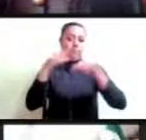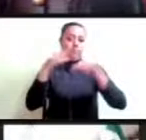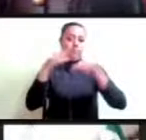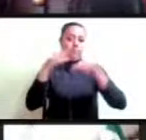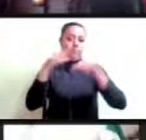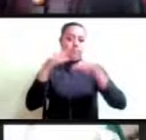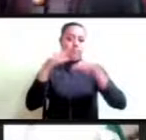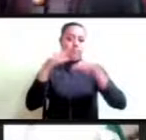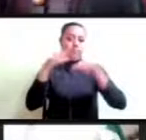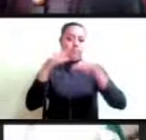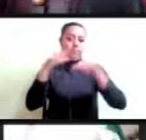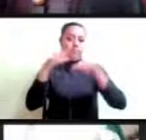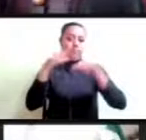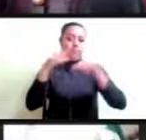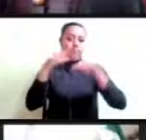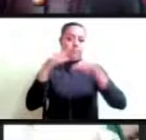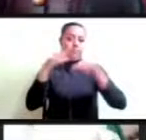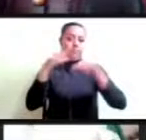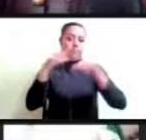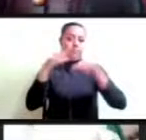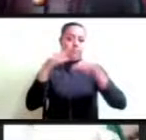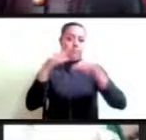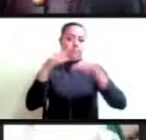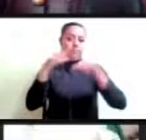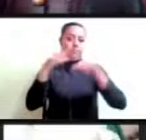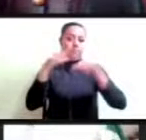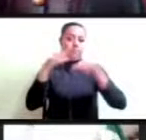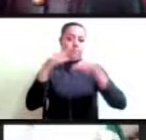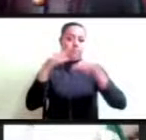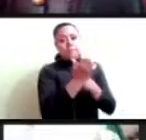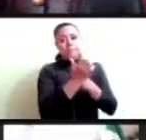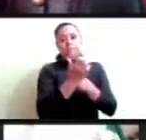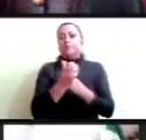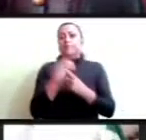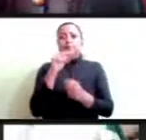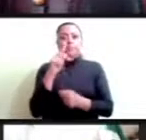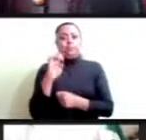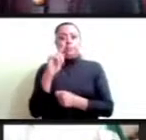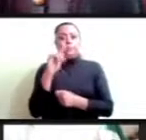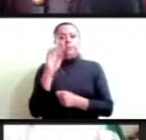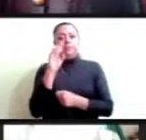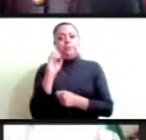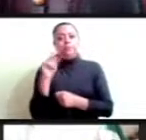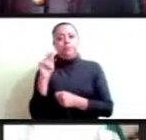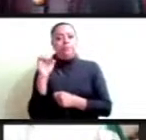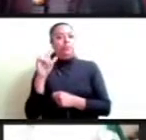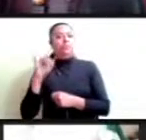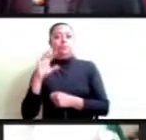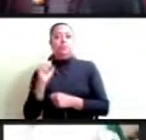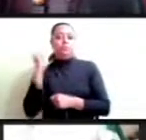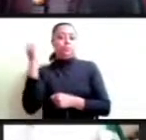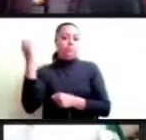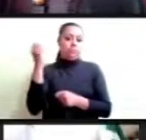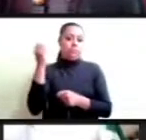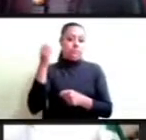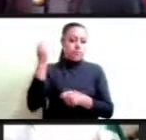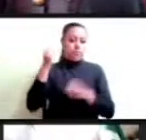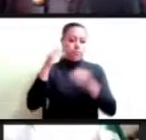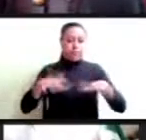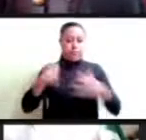del Congreso de la Ciudad de México para impulsar la conformación del